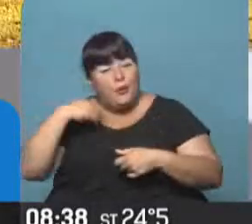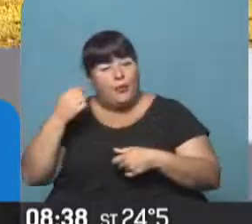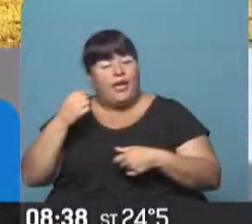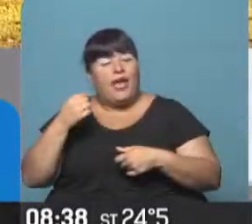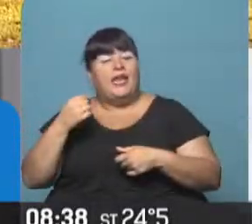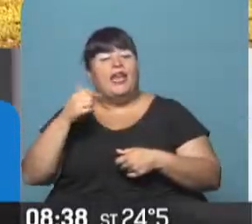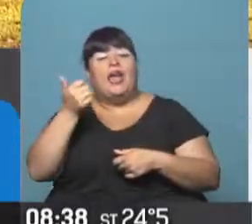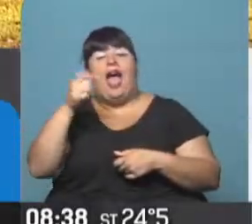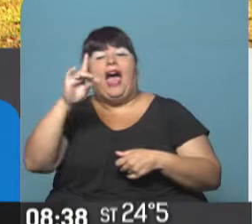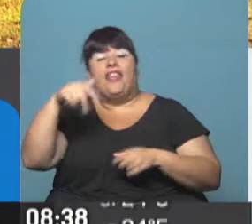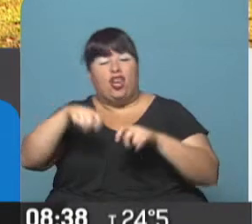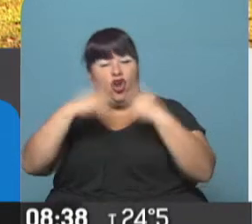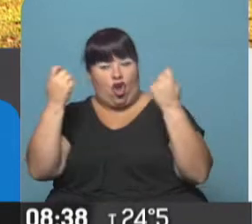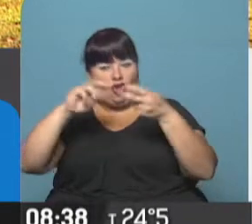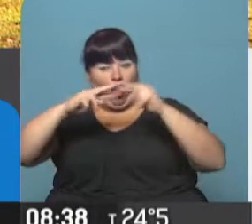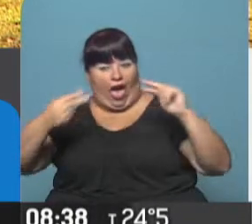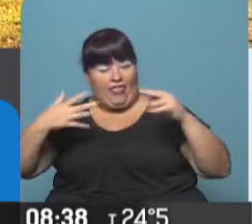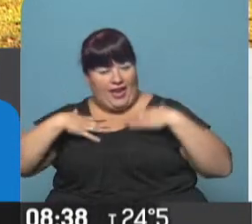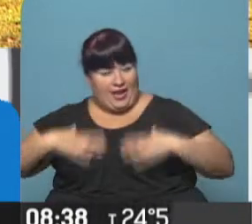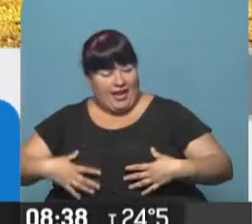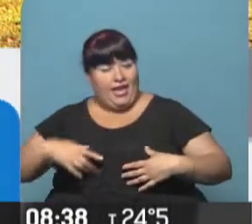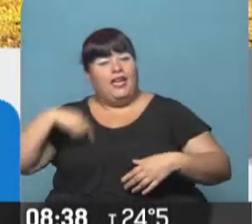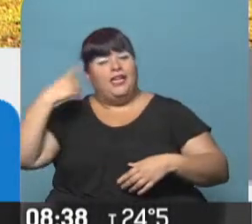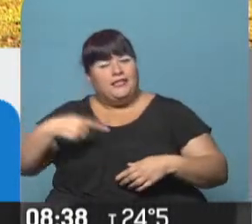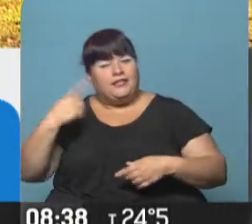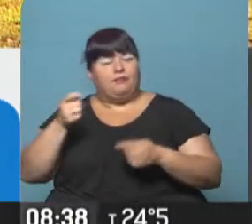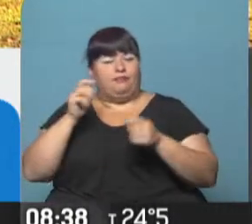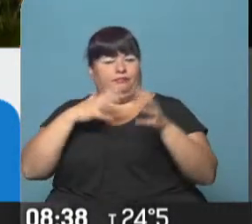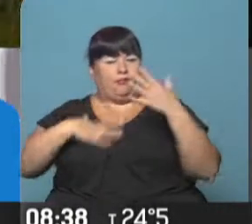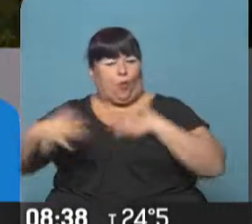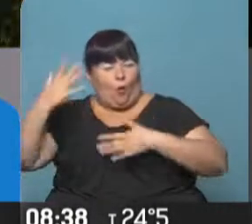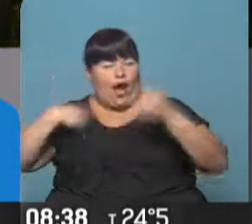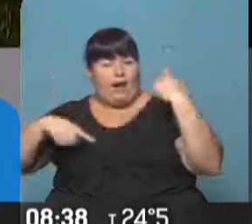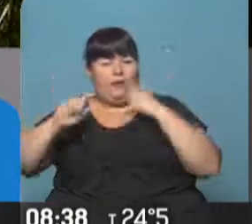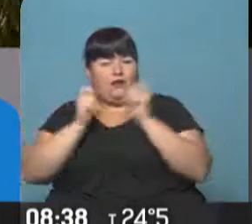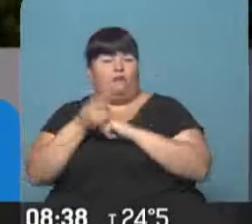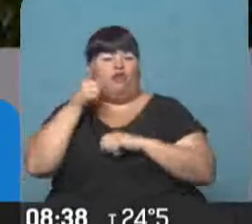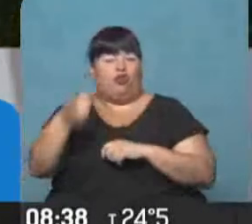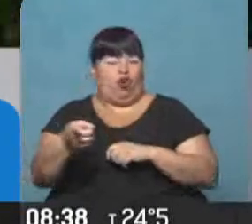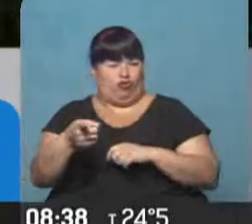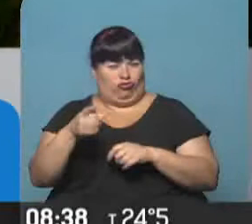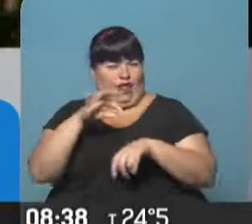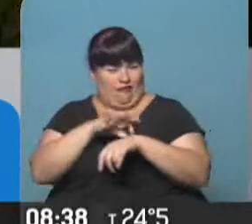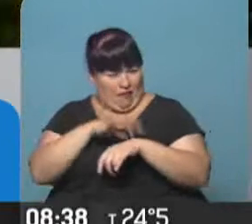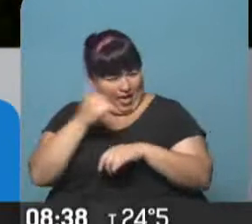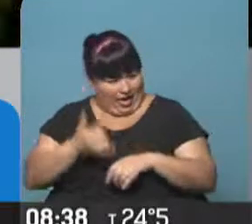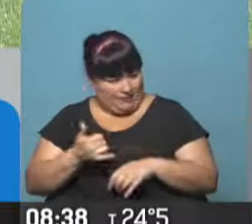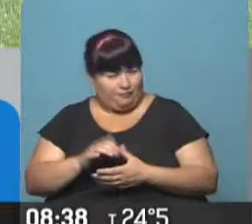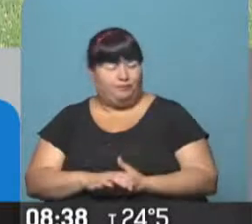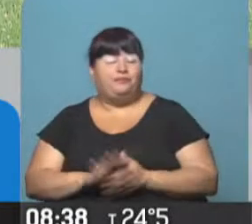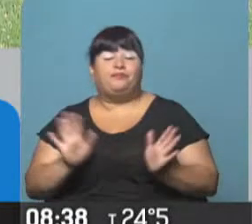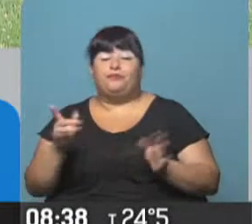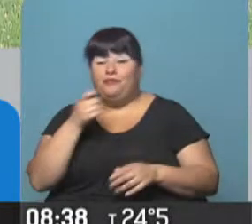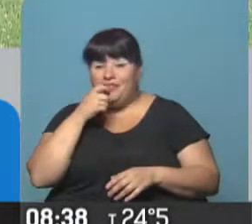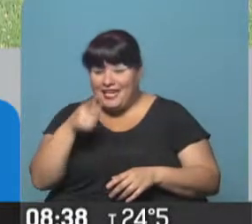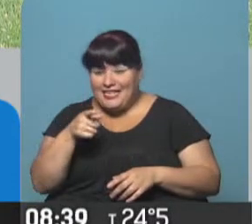deleción del ADN, es decir, una ruptura en el ADN. Hay constantes reparaciones en el organismo para evitar que se produzcan enfermedades, pero cuando